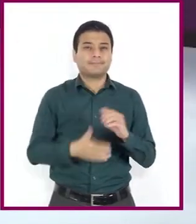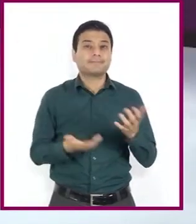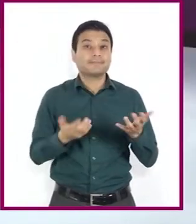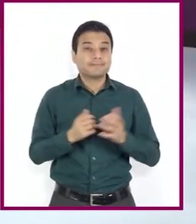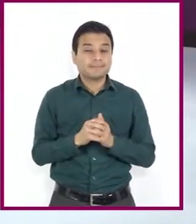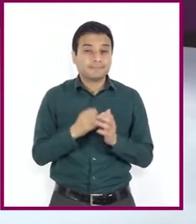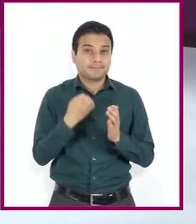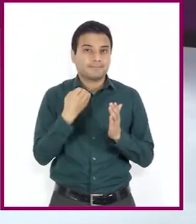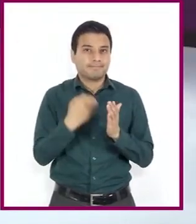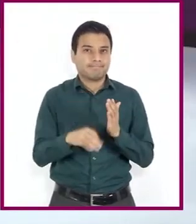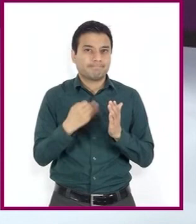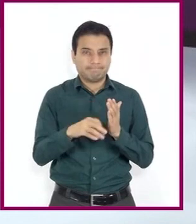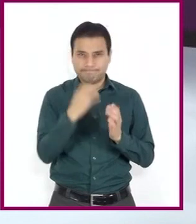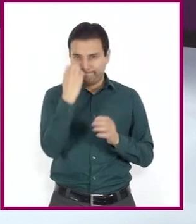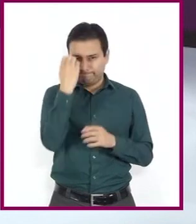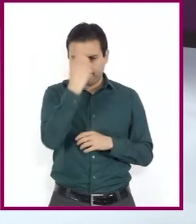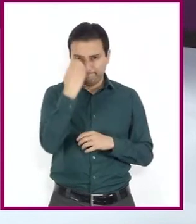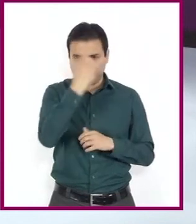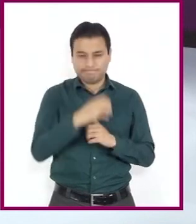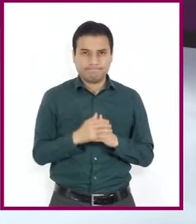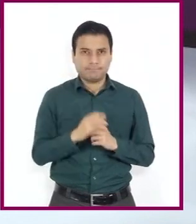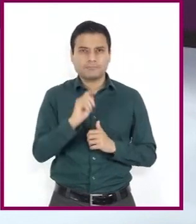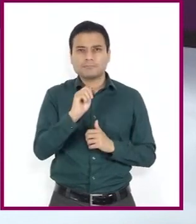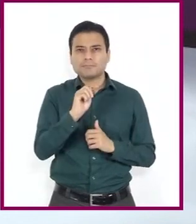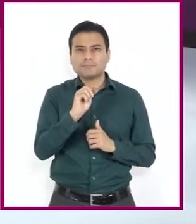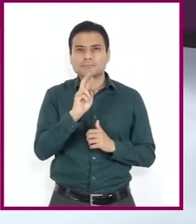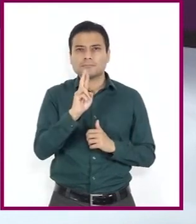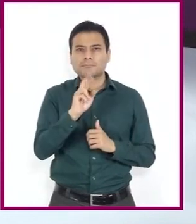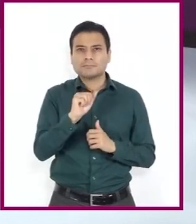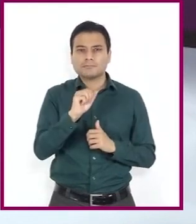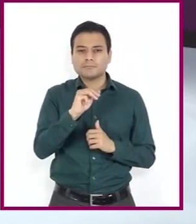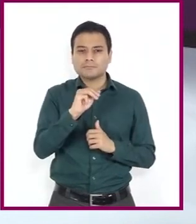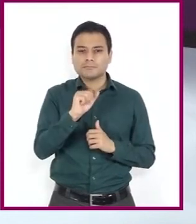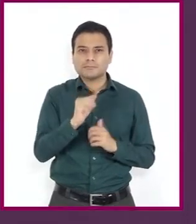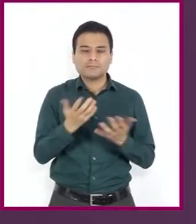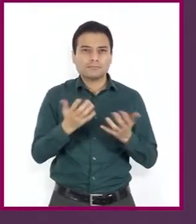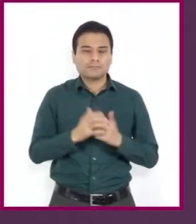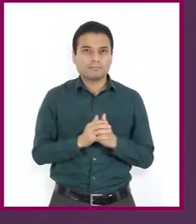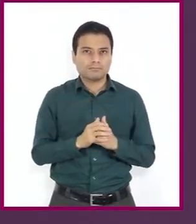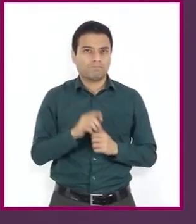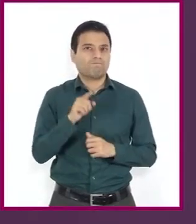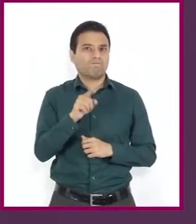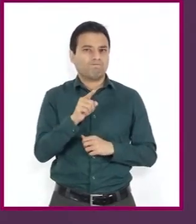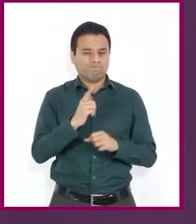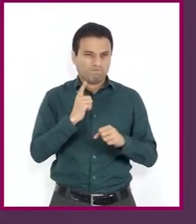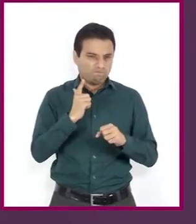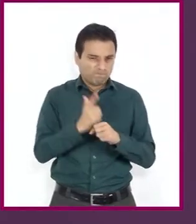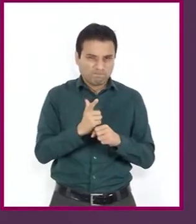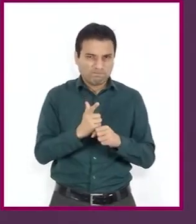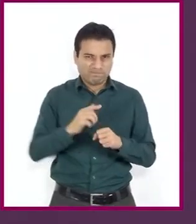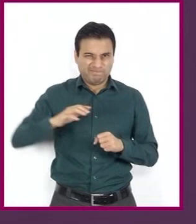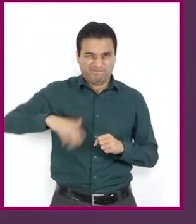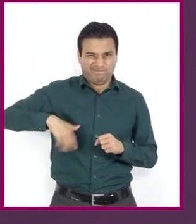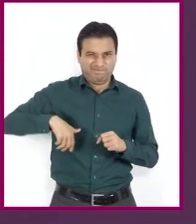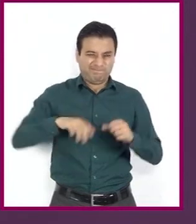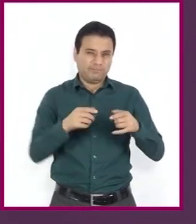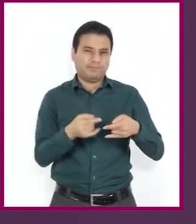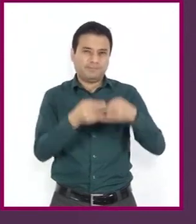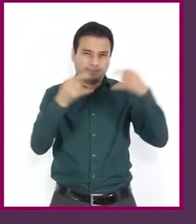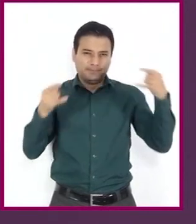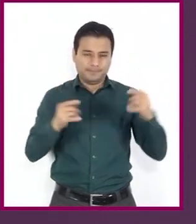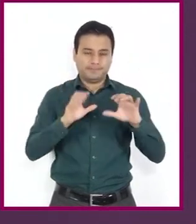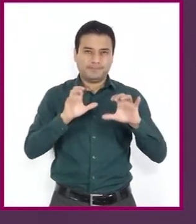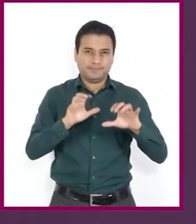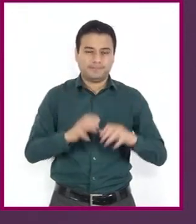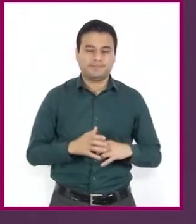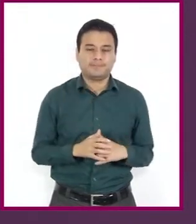nos falta analizar qué es la trama e identificarla dentro del cuento de terror que leímos al inicio